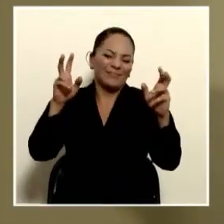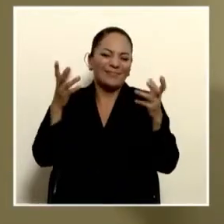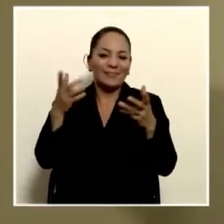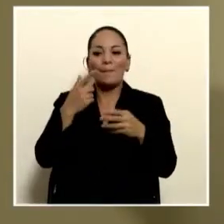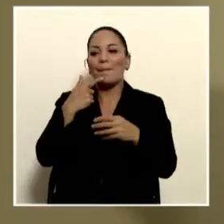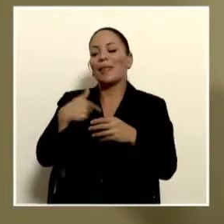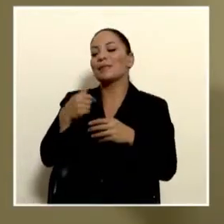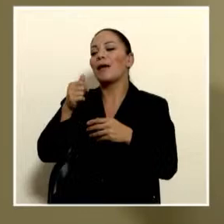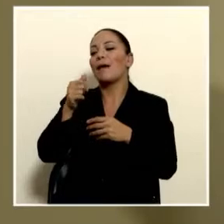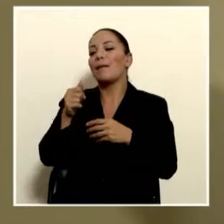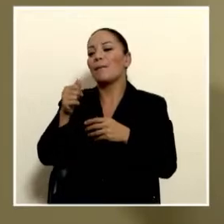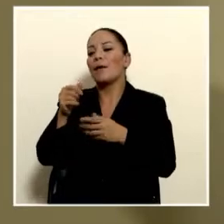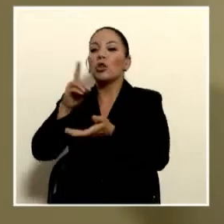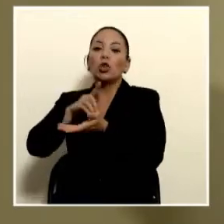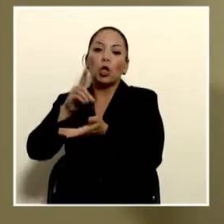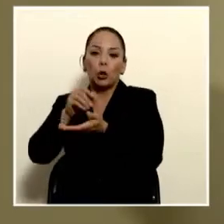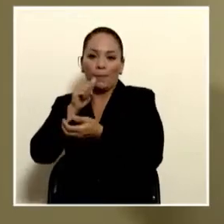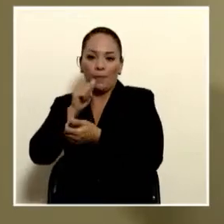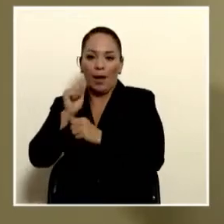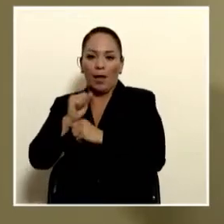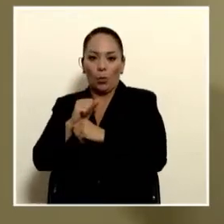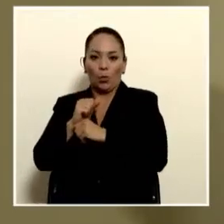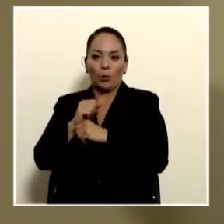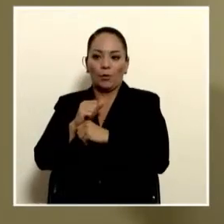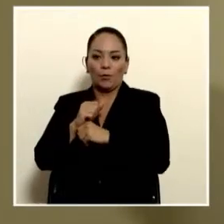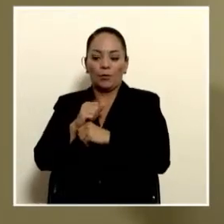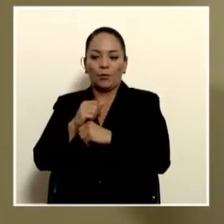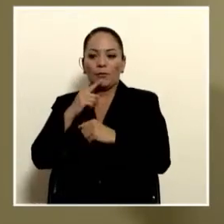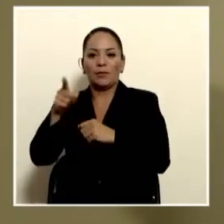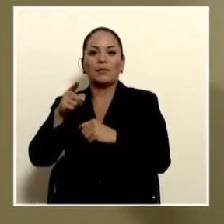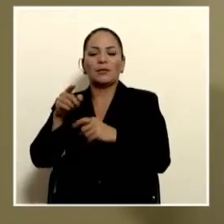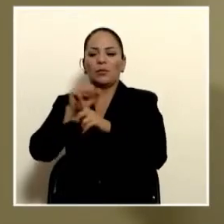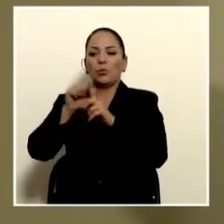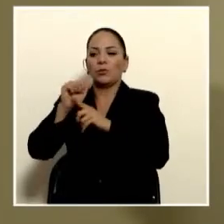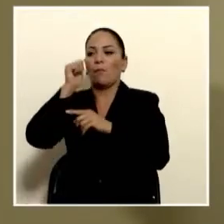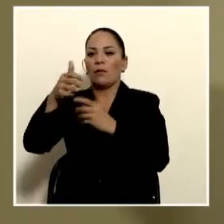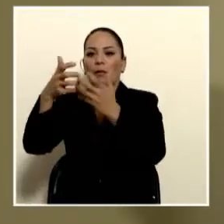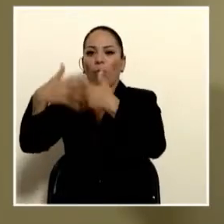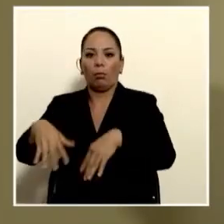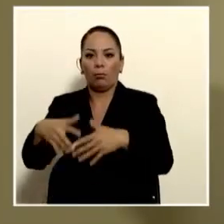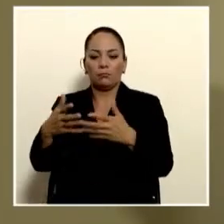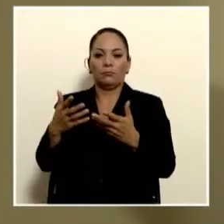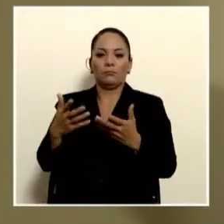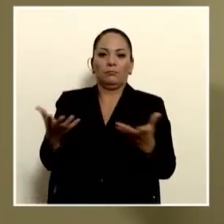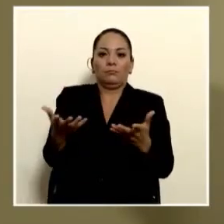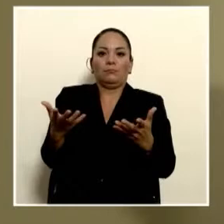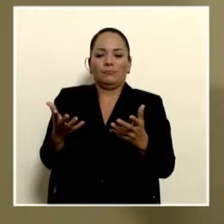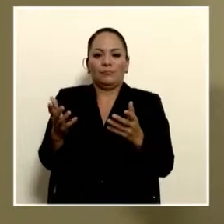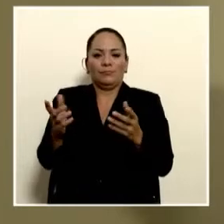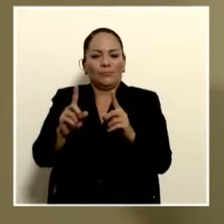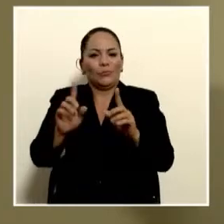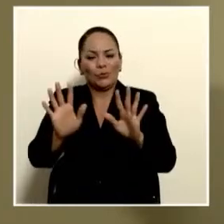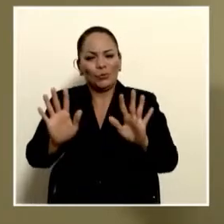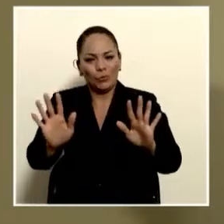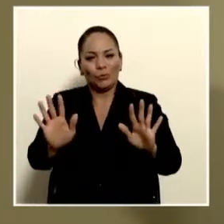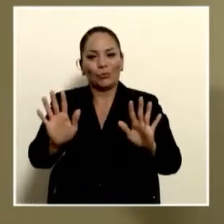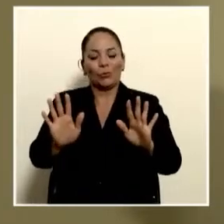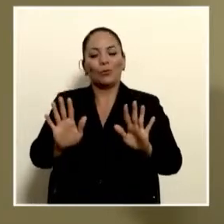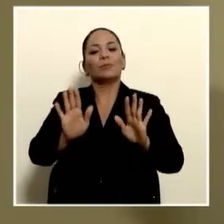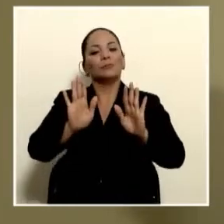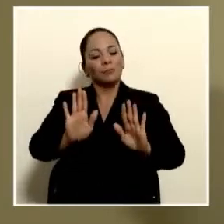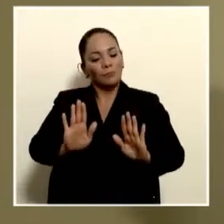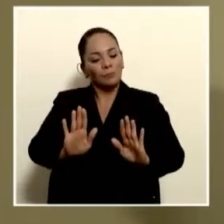sector privado y los consumidores, de que esta cuestión colapsa mañana. No, señor. Hay que ir a la